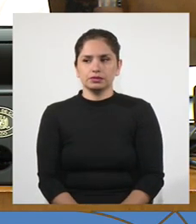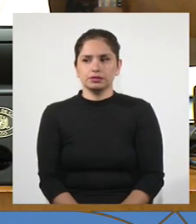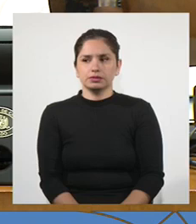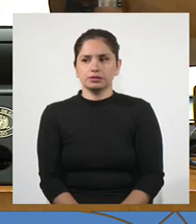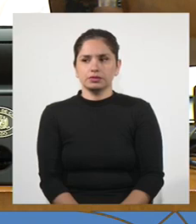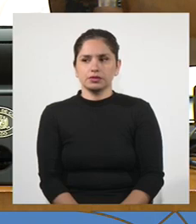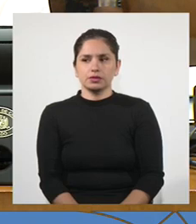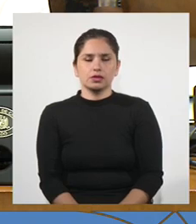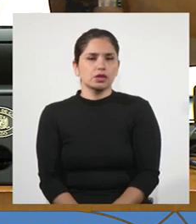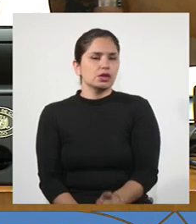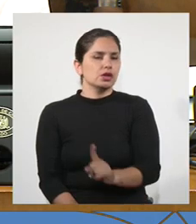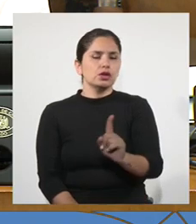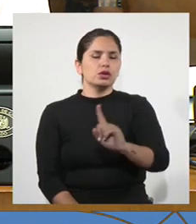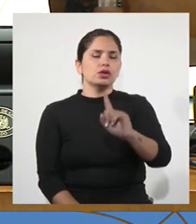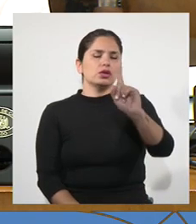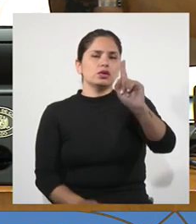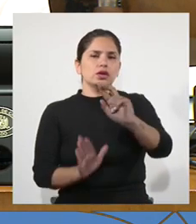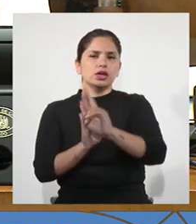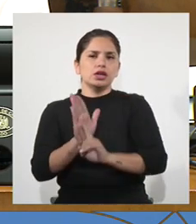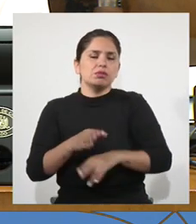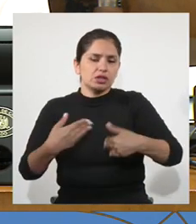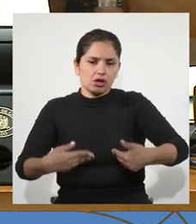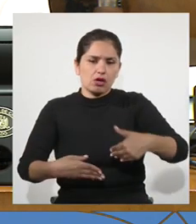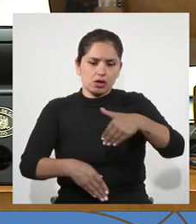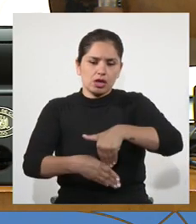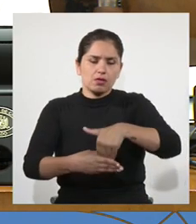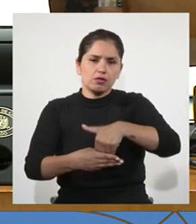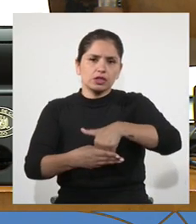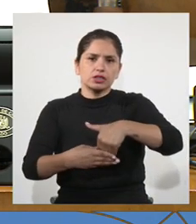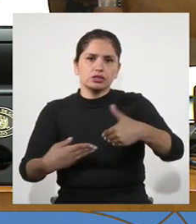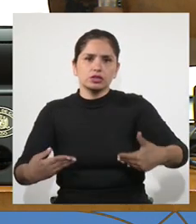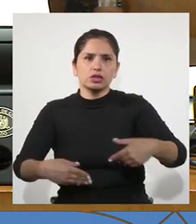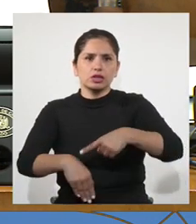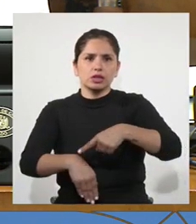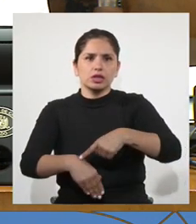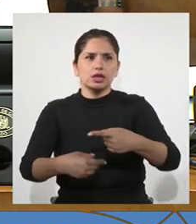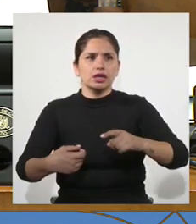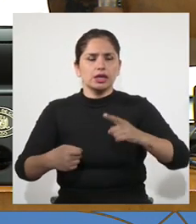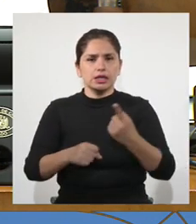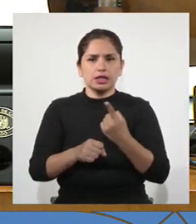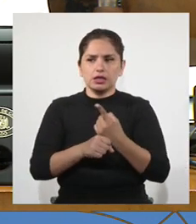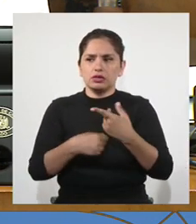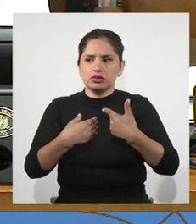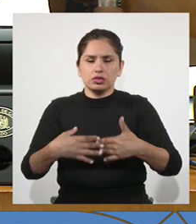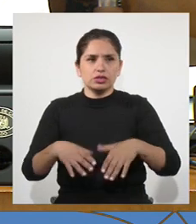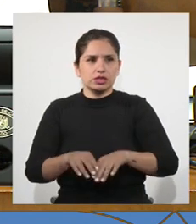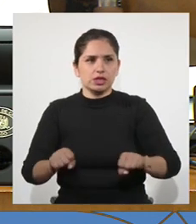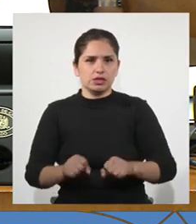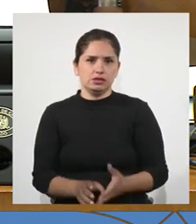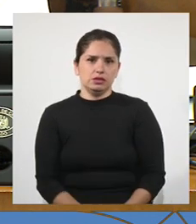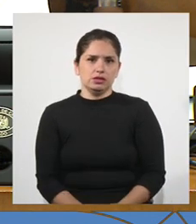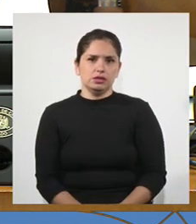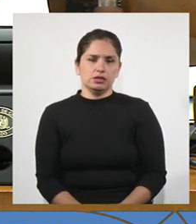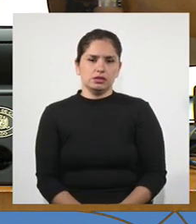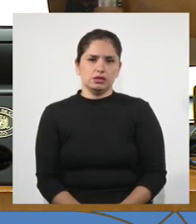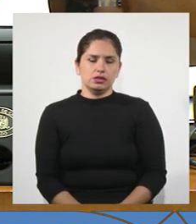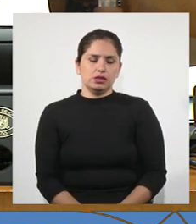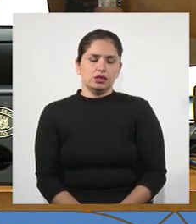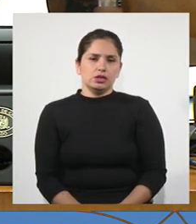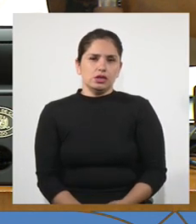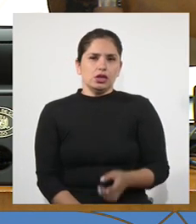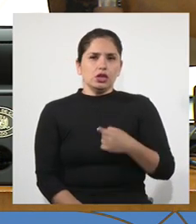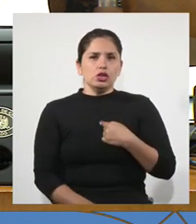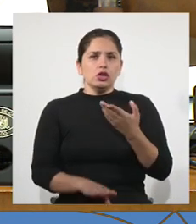No, si no hay más reglamento. Sí. Estamos en votación. Estamos en votación. Esta discusión ya está hecha de sobra. Yo pediría...